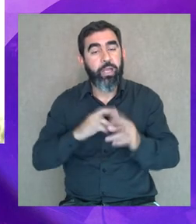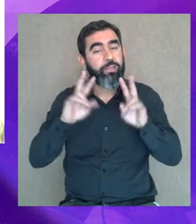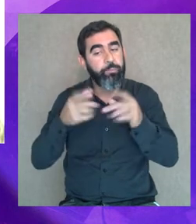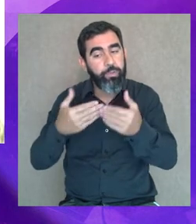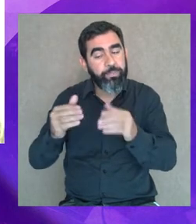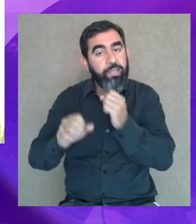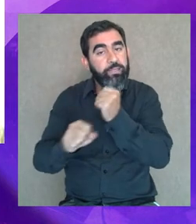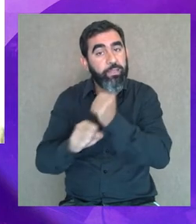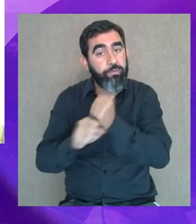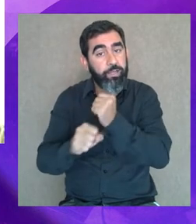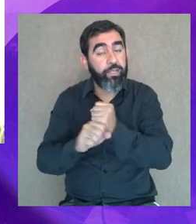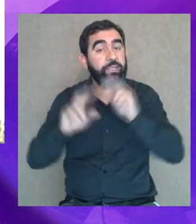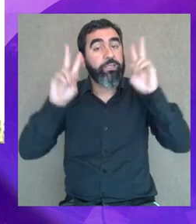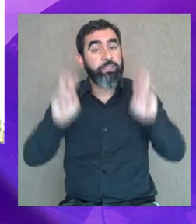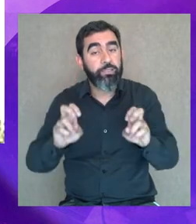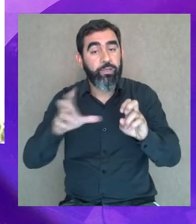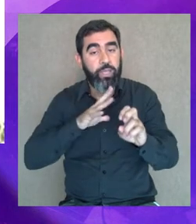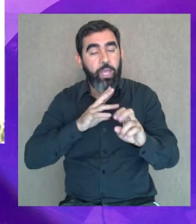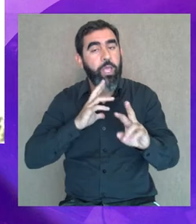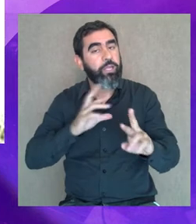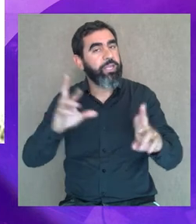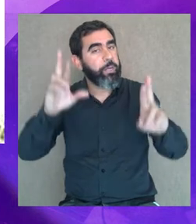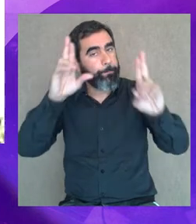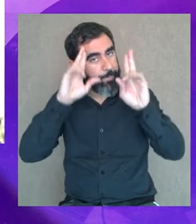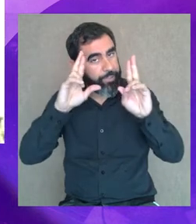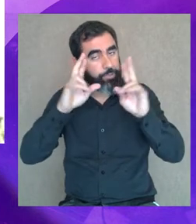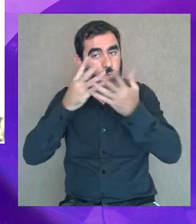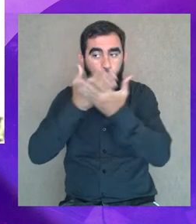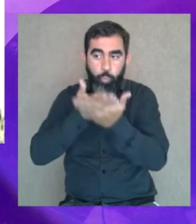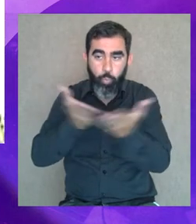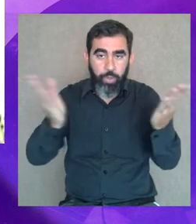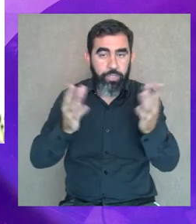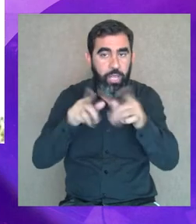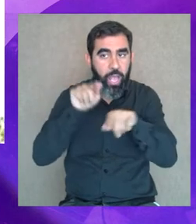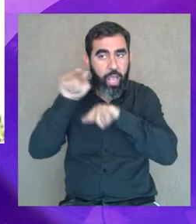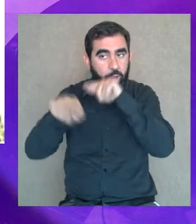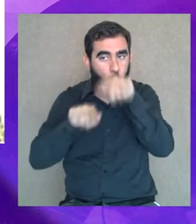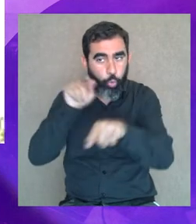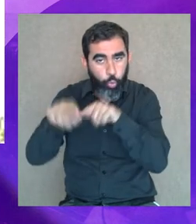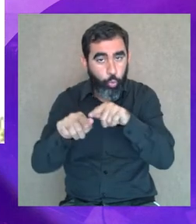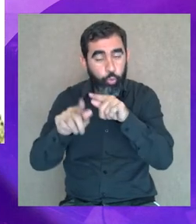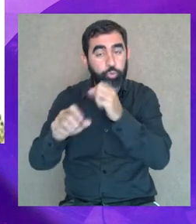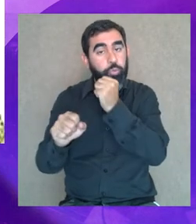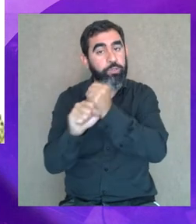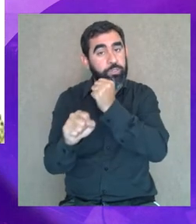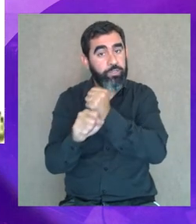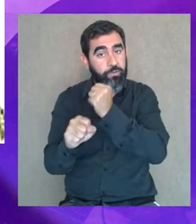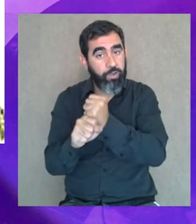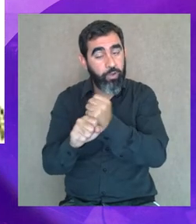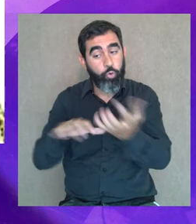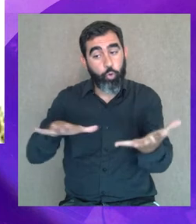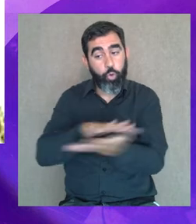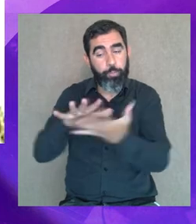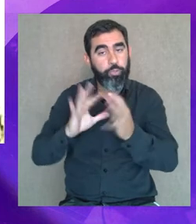temas que se han trabajando no de temas que viene bueno sobre el respeto sobre visibilidad sobre acoso sobre el trabajo en